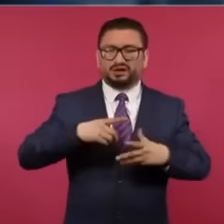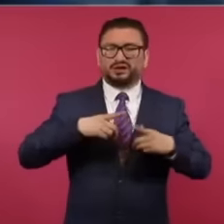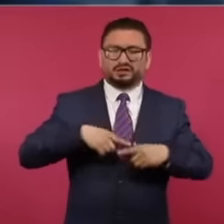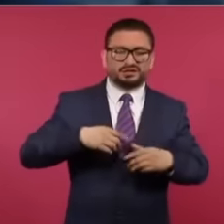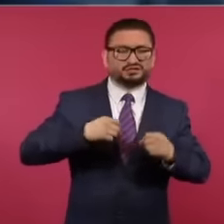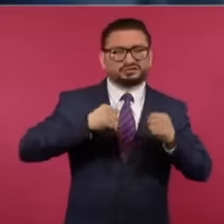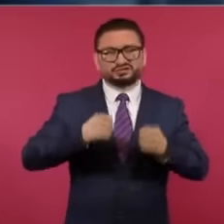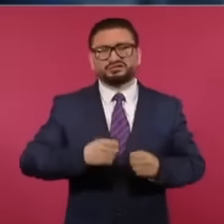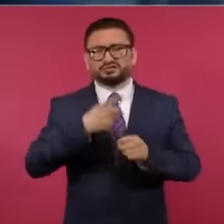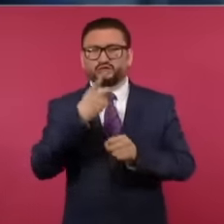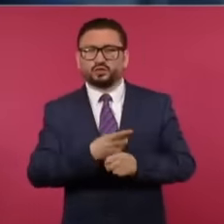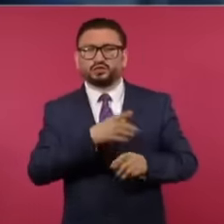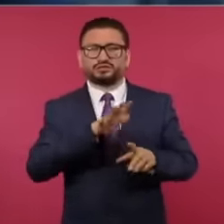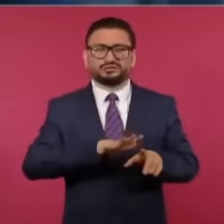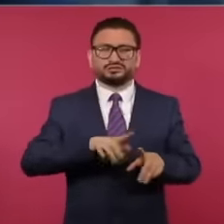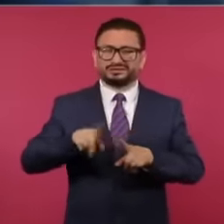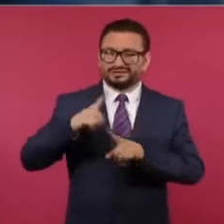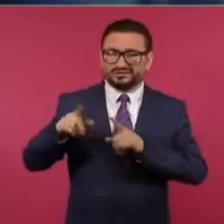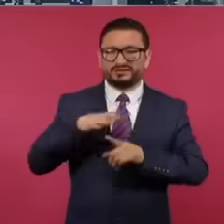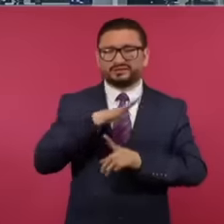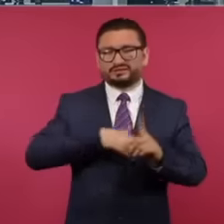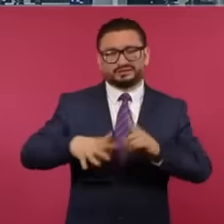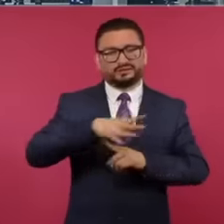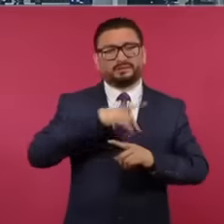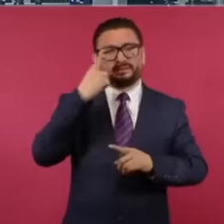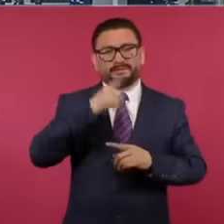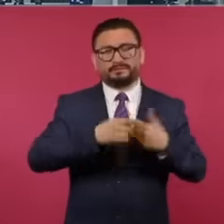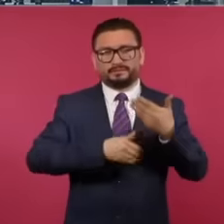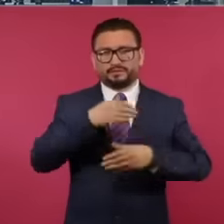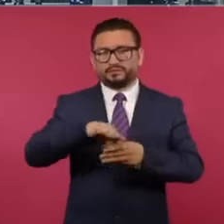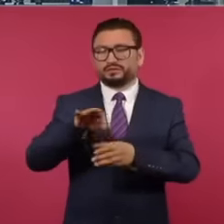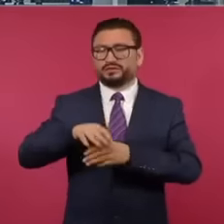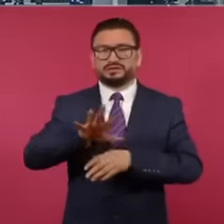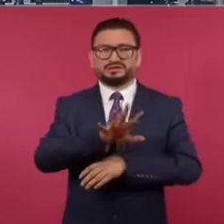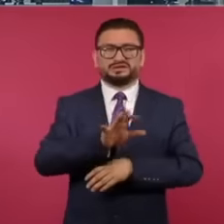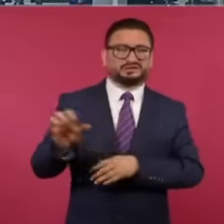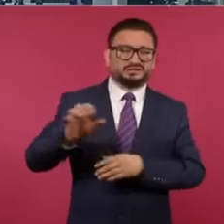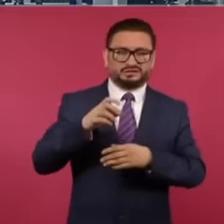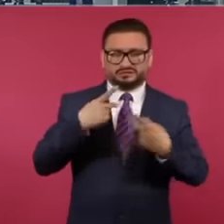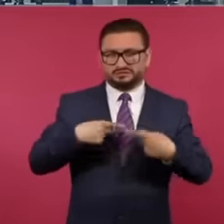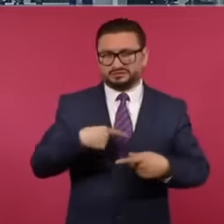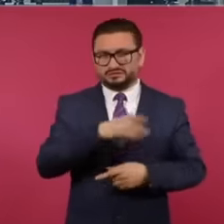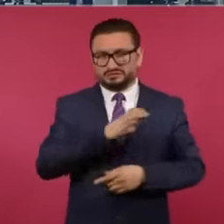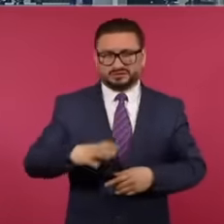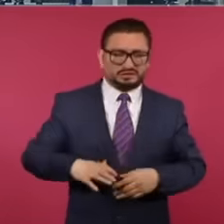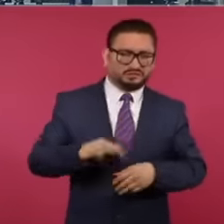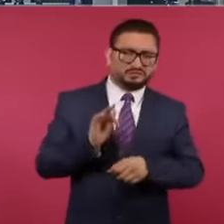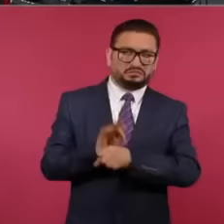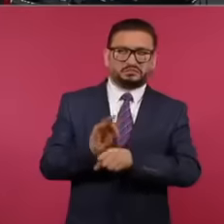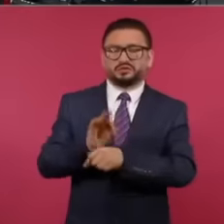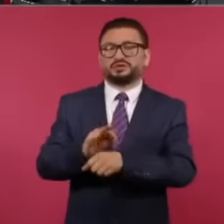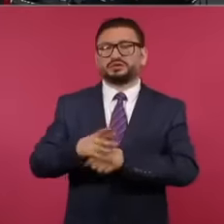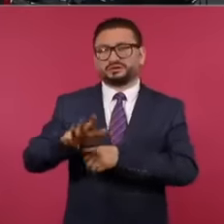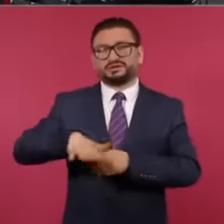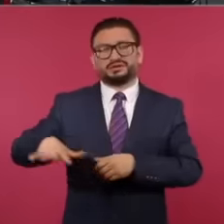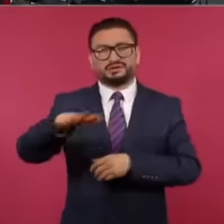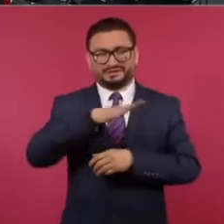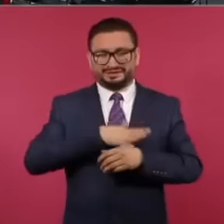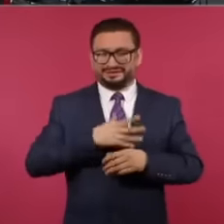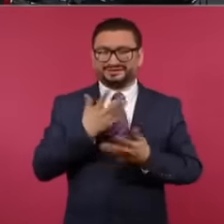que ha sido desplegado en este proceso electoral y también la protección a más de 500 candidatos y aspirantes en estas